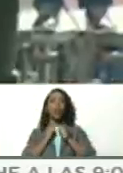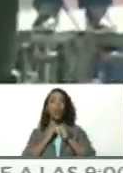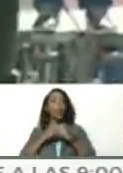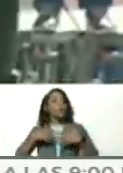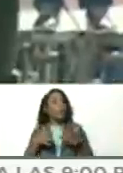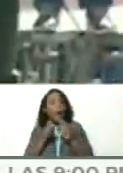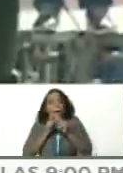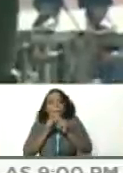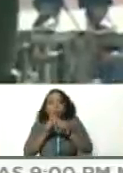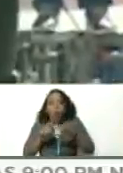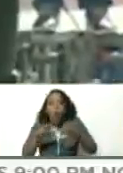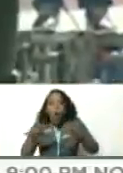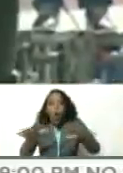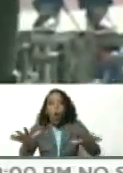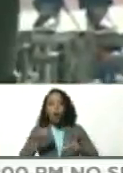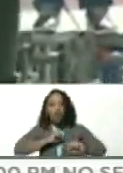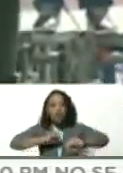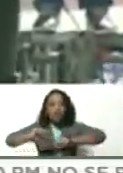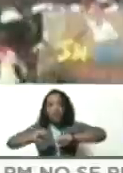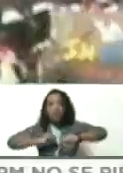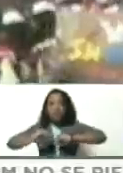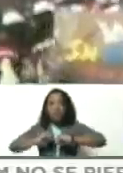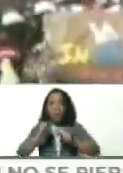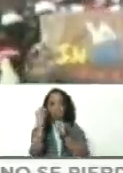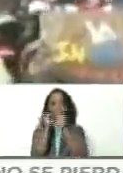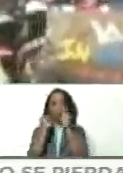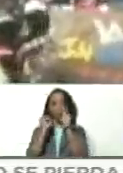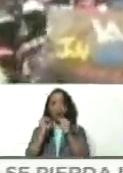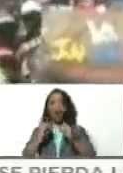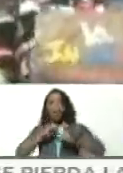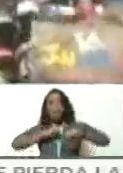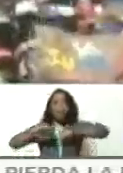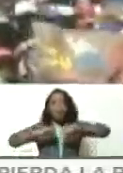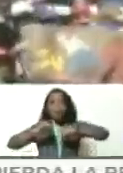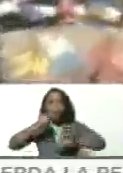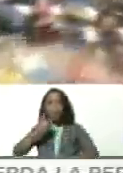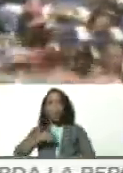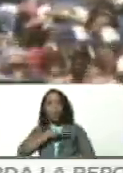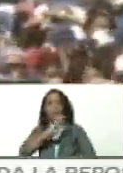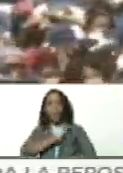se desplegaron movilizando la maquinaria, movilizando a nuestro pueblo.